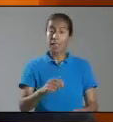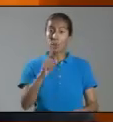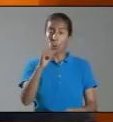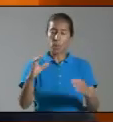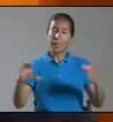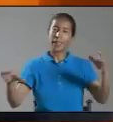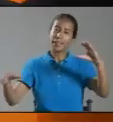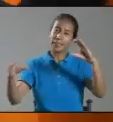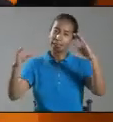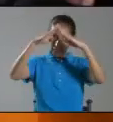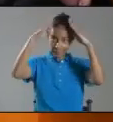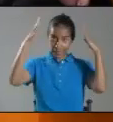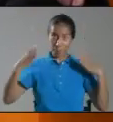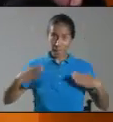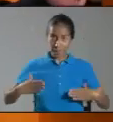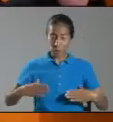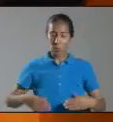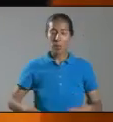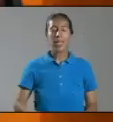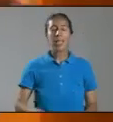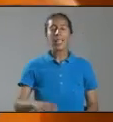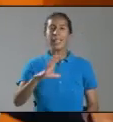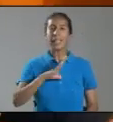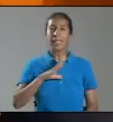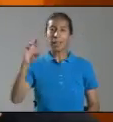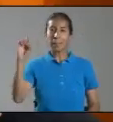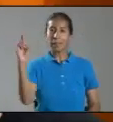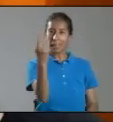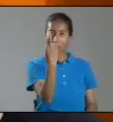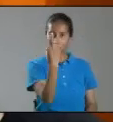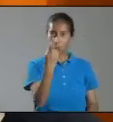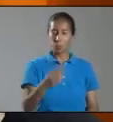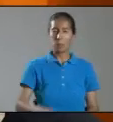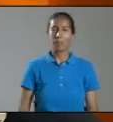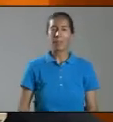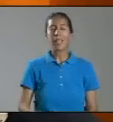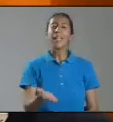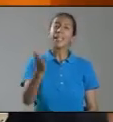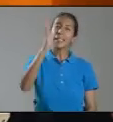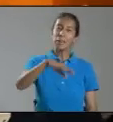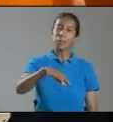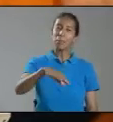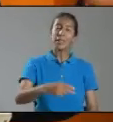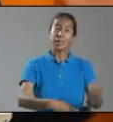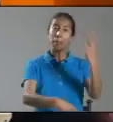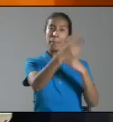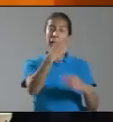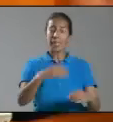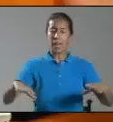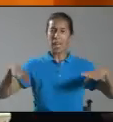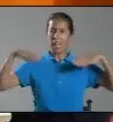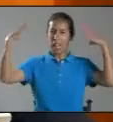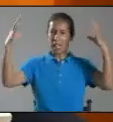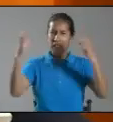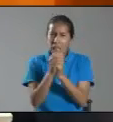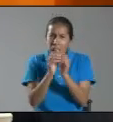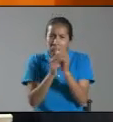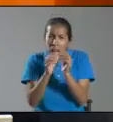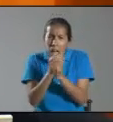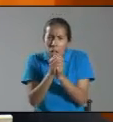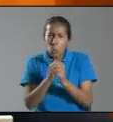Ruth. Y después de Ruth tiene que venir la gran tribulación. Es donde aparece el falso rey que se llama